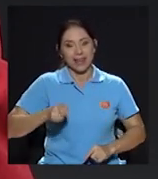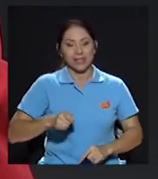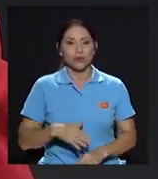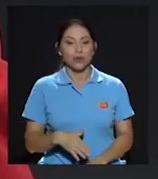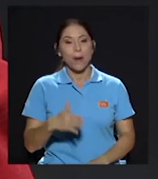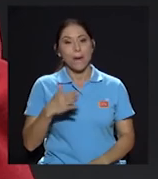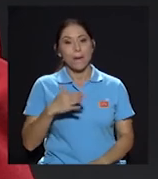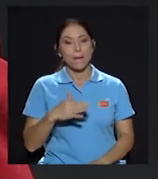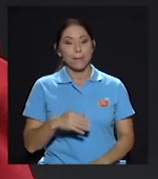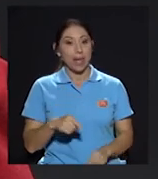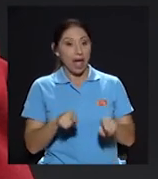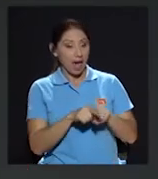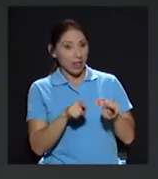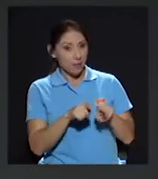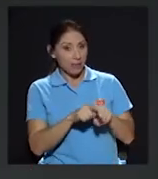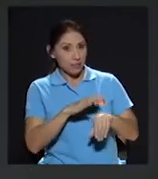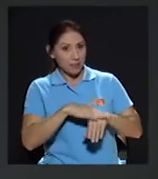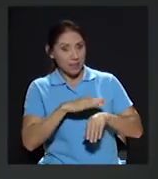primeros